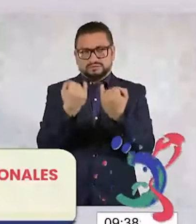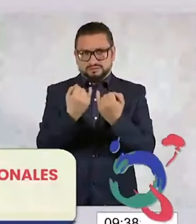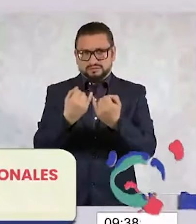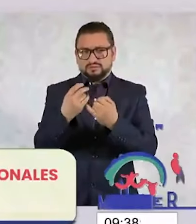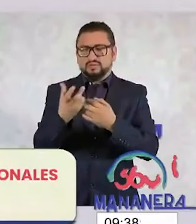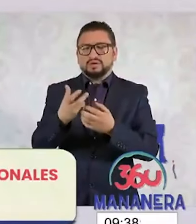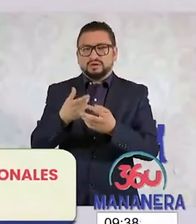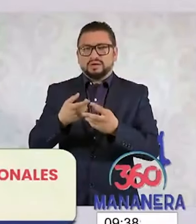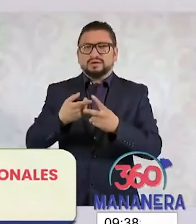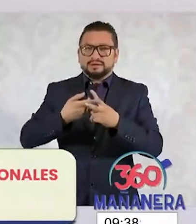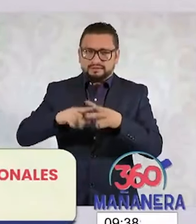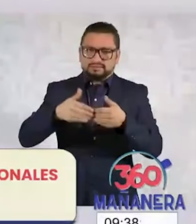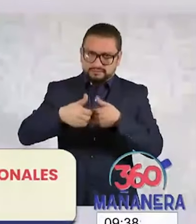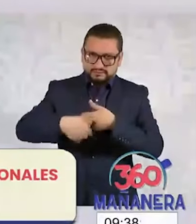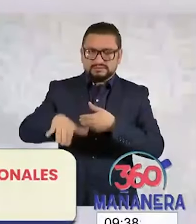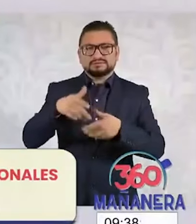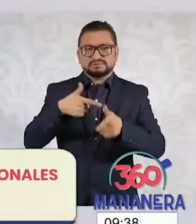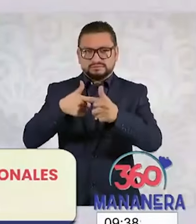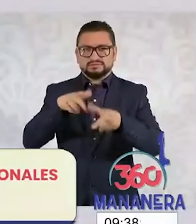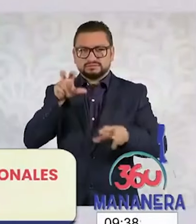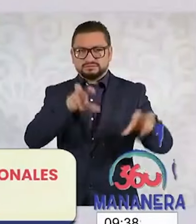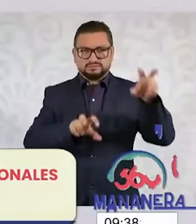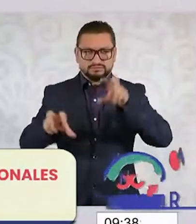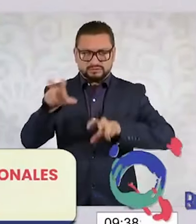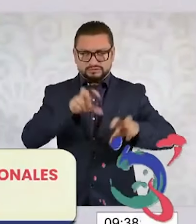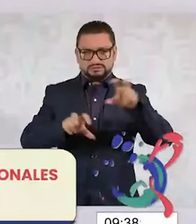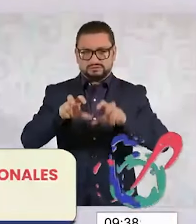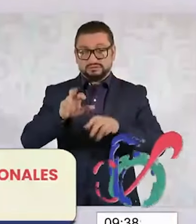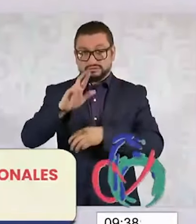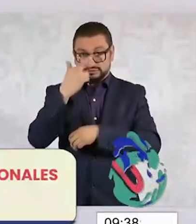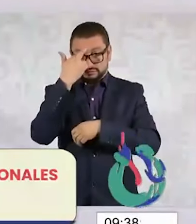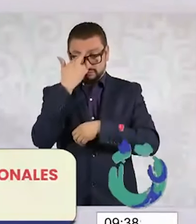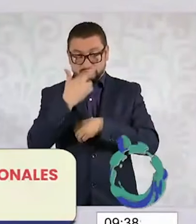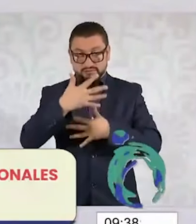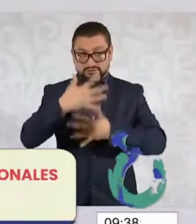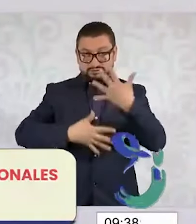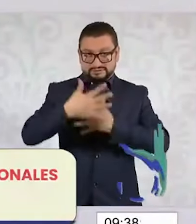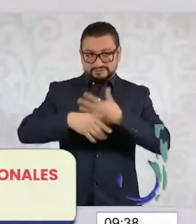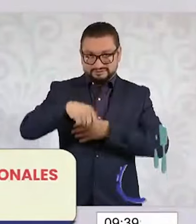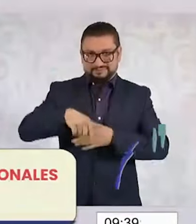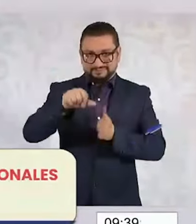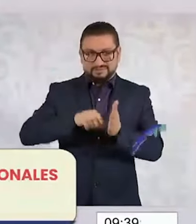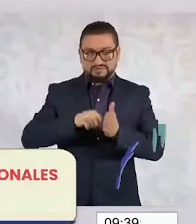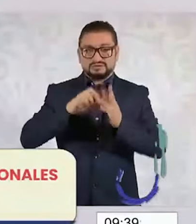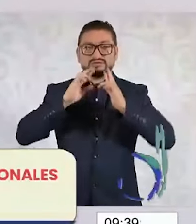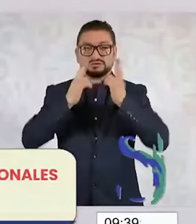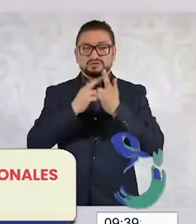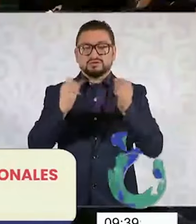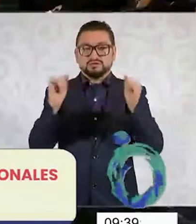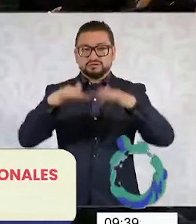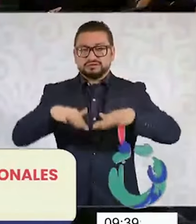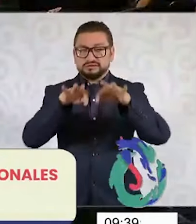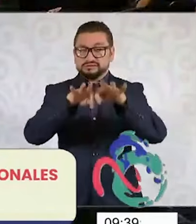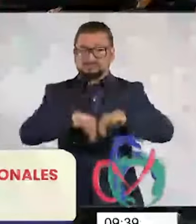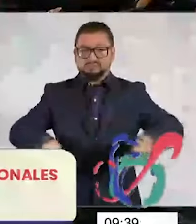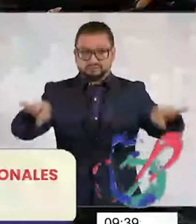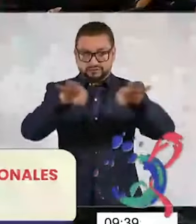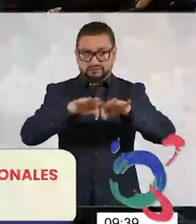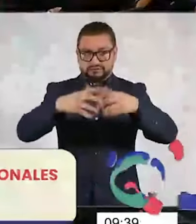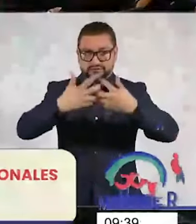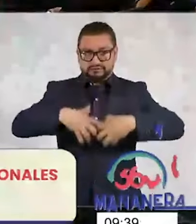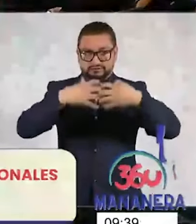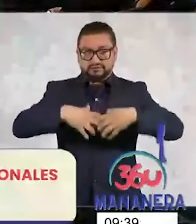de inversiones les recuerdo que el 15 de este mes Vamos a tener una reunión muy importante con